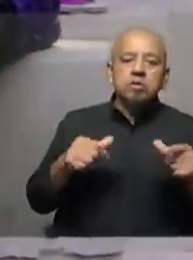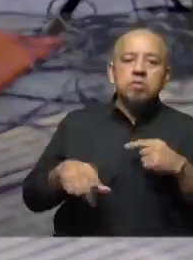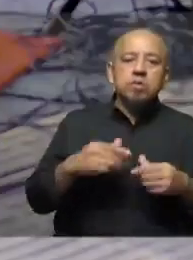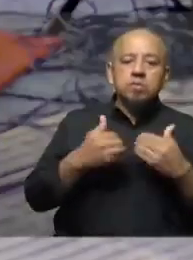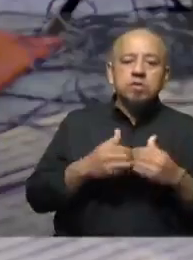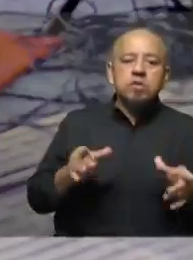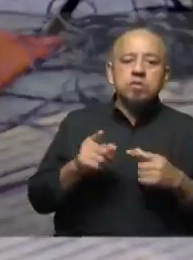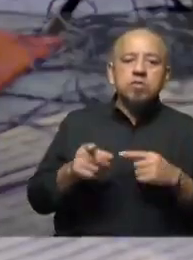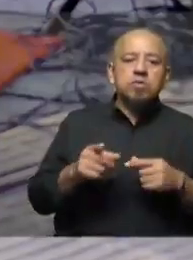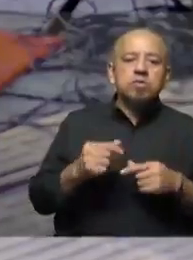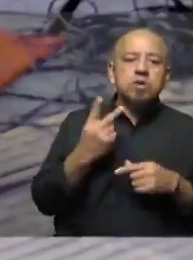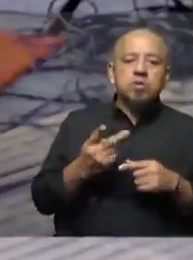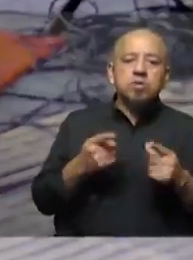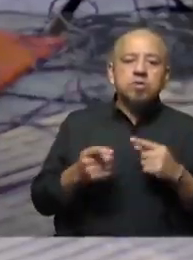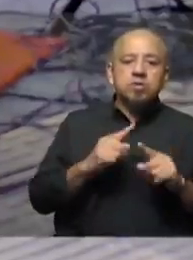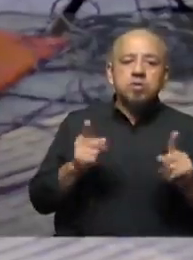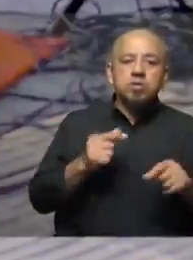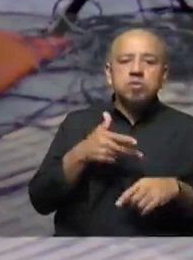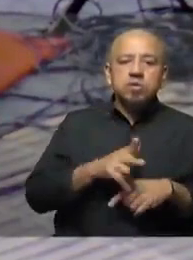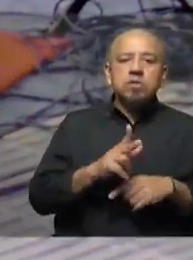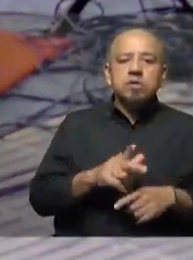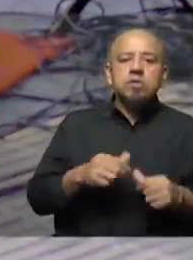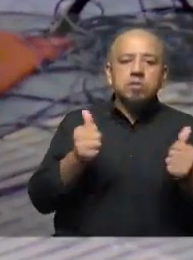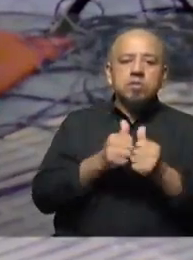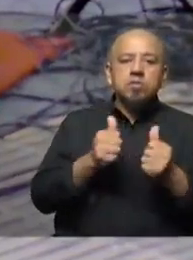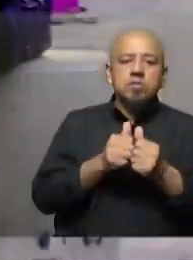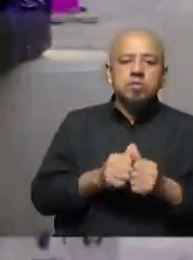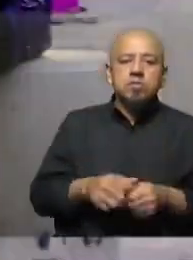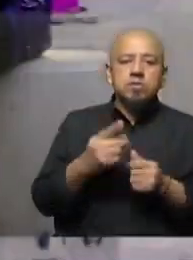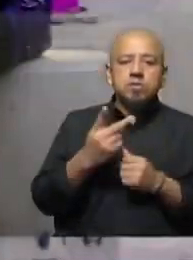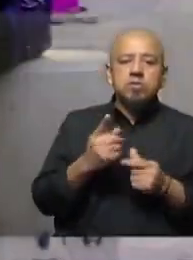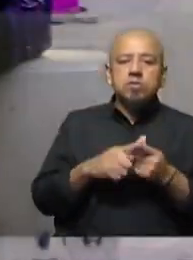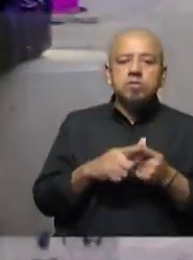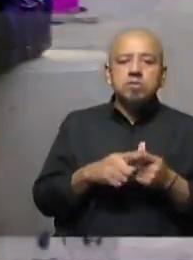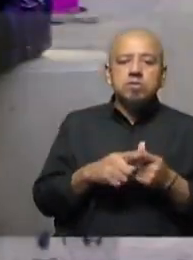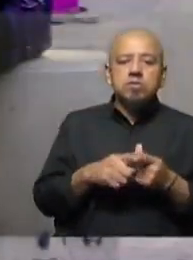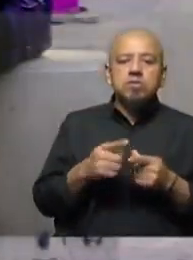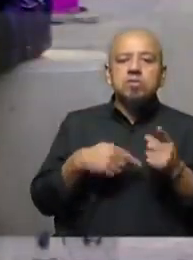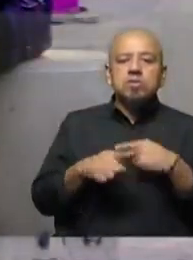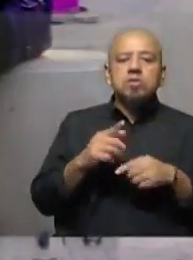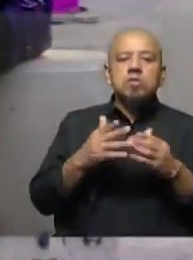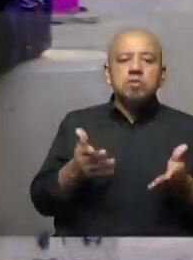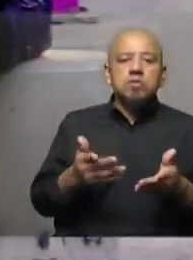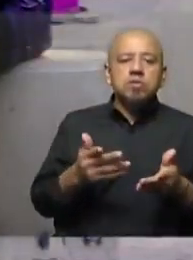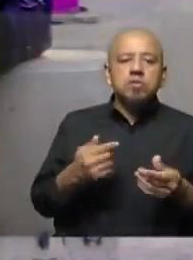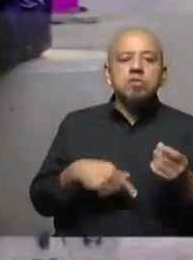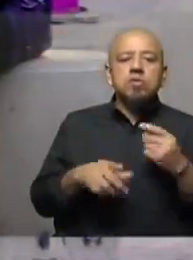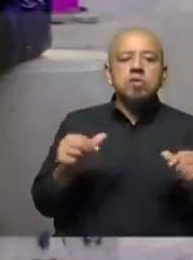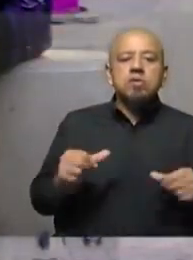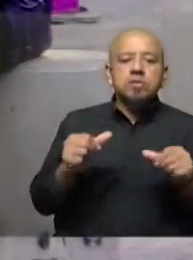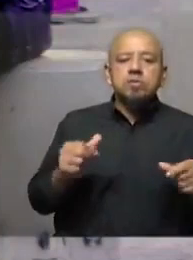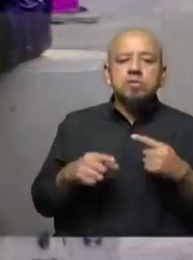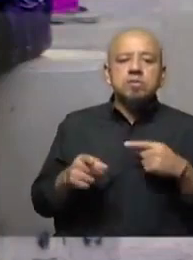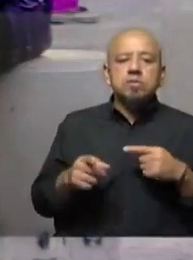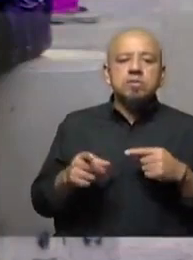cosa que es de las dos al mismo tiempo, no es una fecha compartida. Claro. De como de dos cantautoras. Es como si fuera una obrita o algo así que armamos